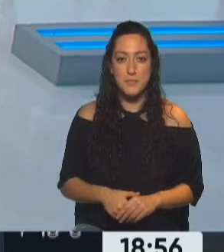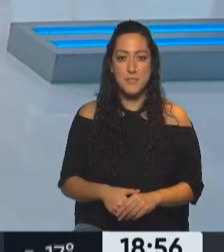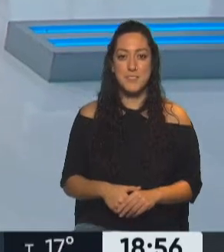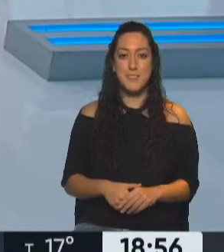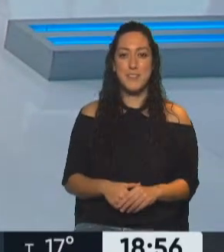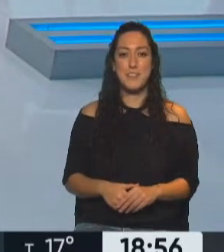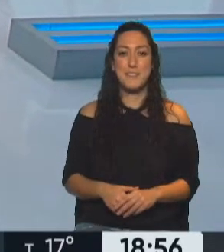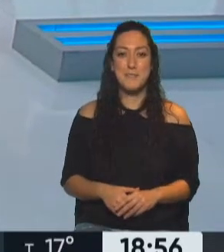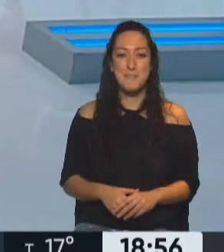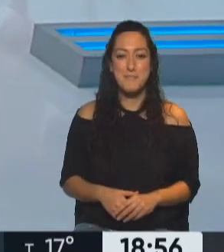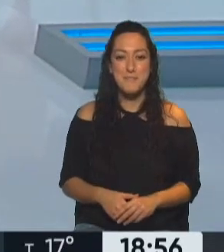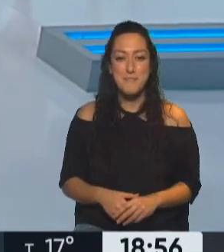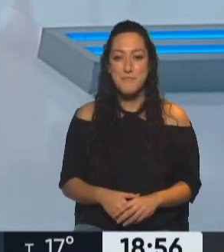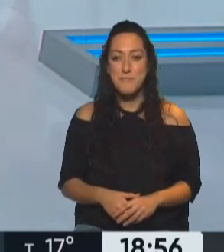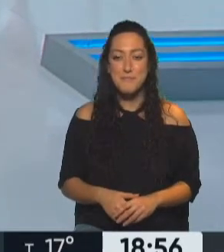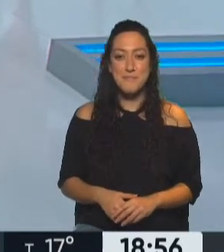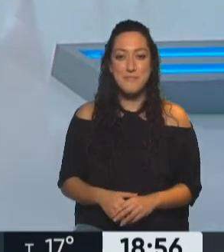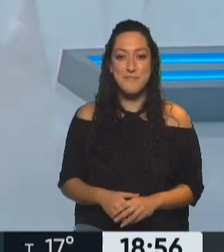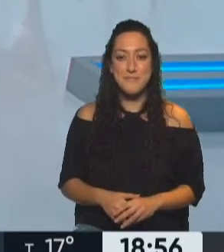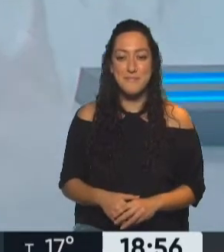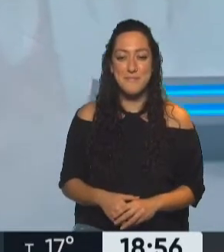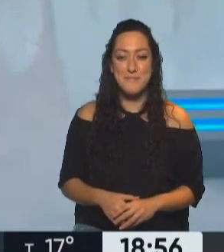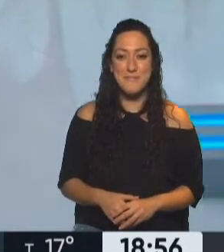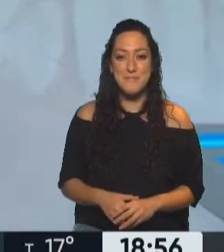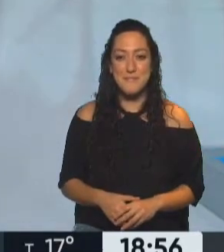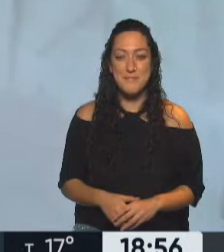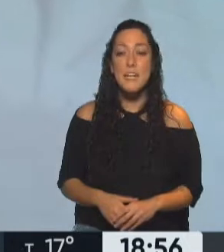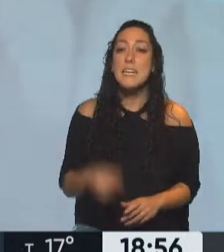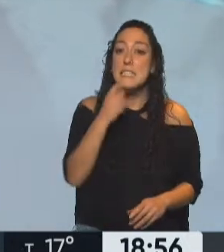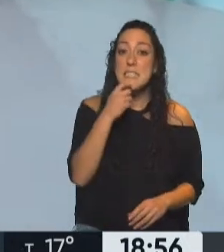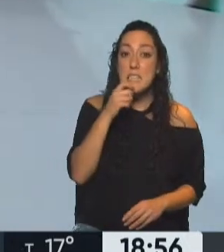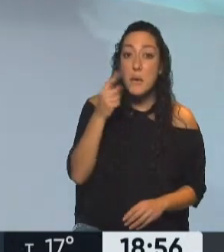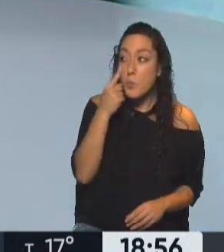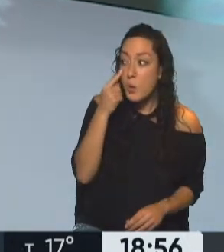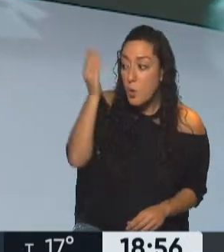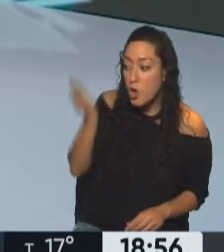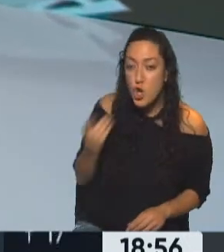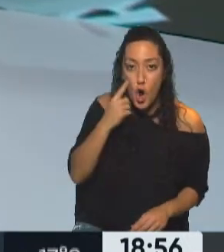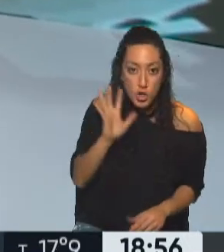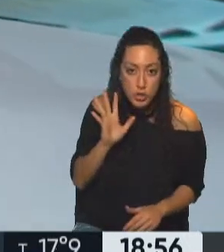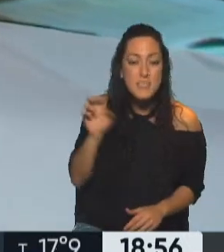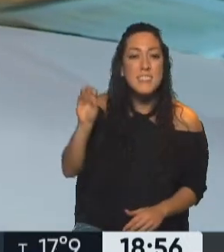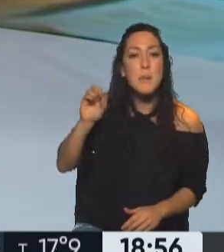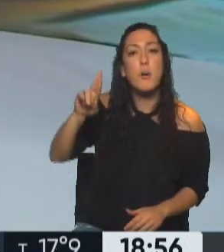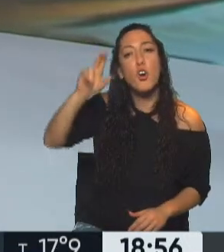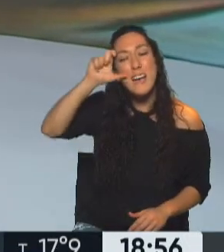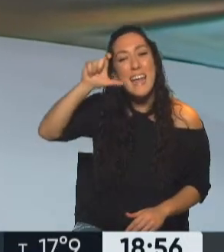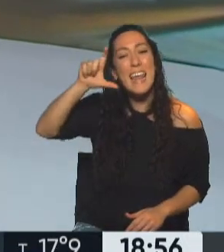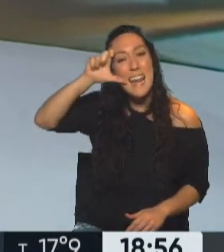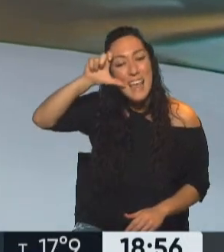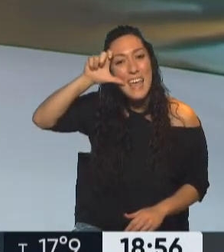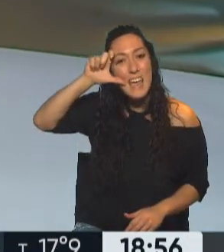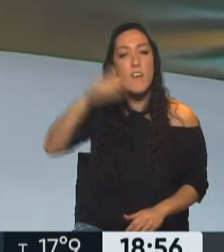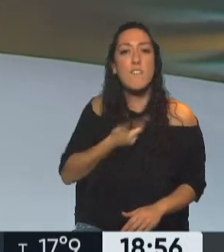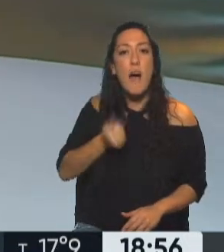a ver quien no lo conozca en vida se llamó rené favaloro en vida fue